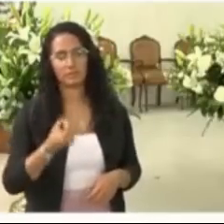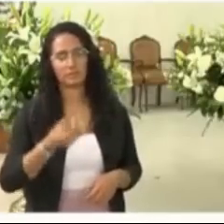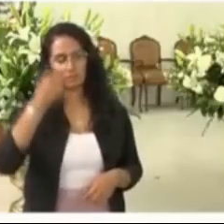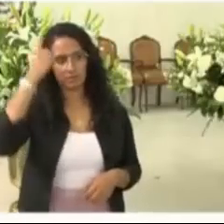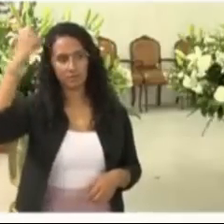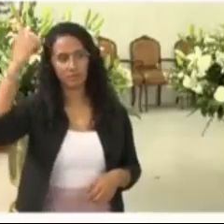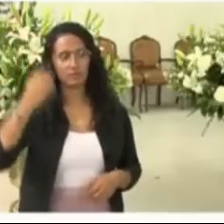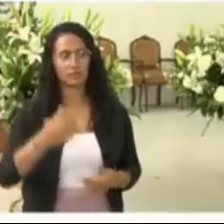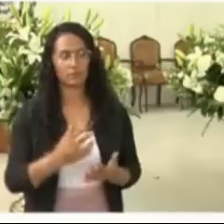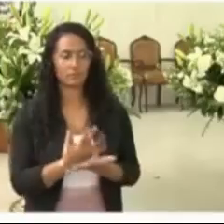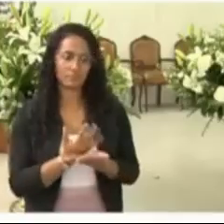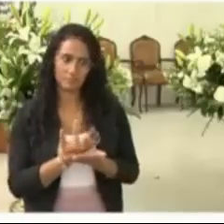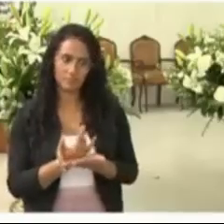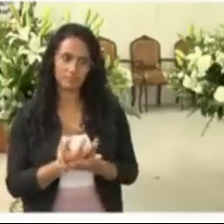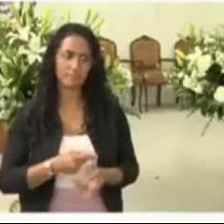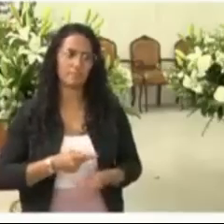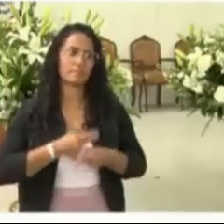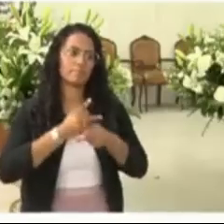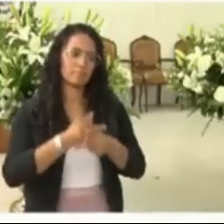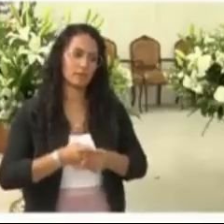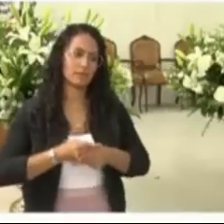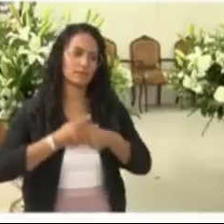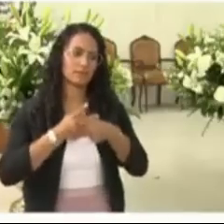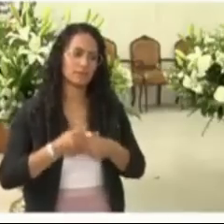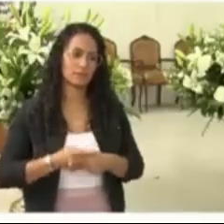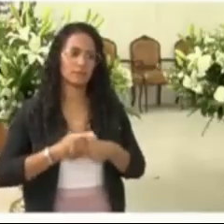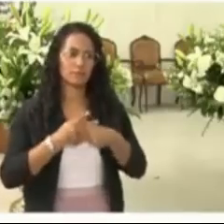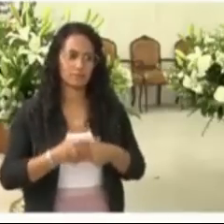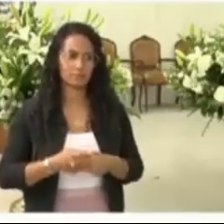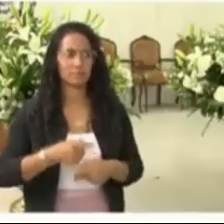humillación significa sumisión,